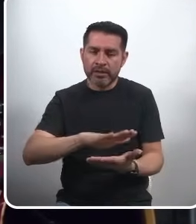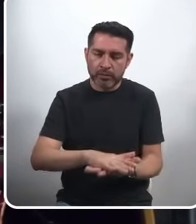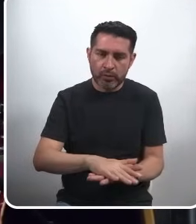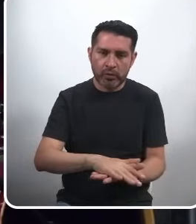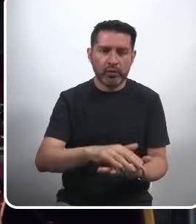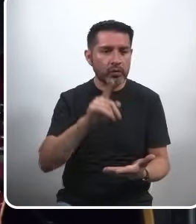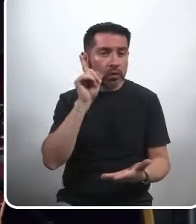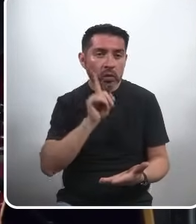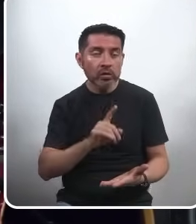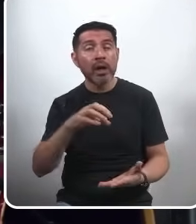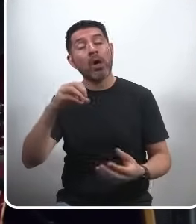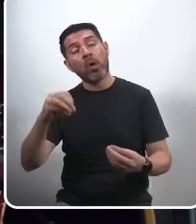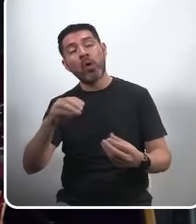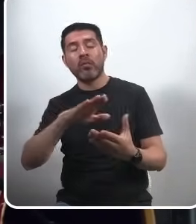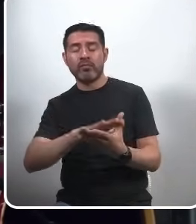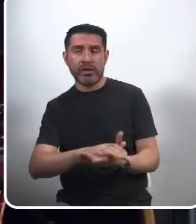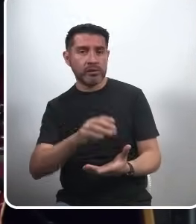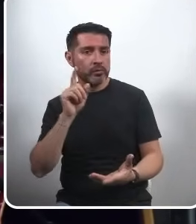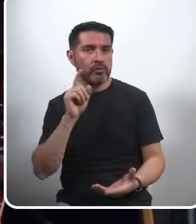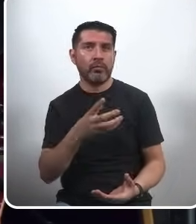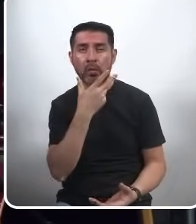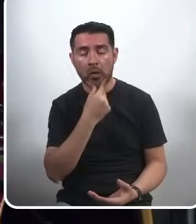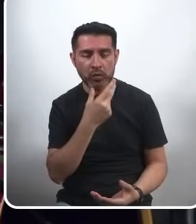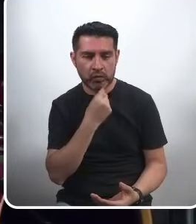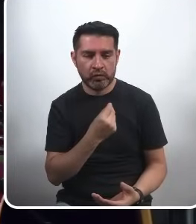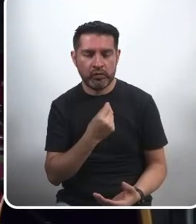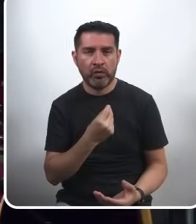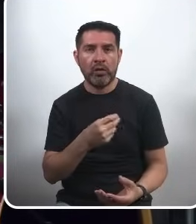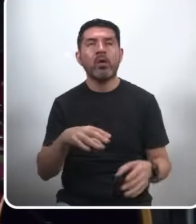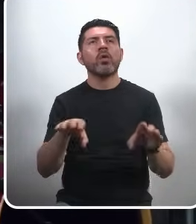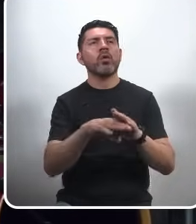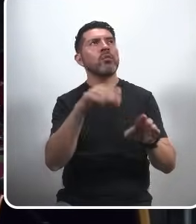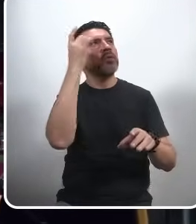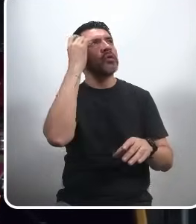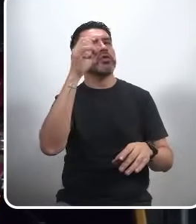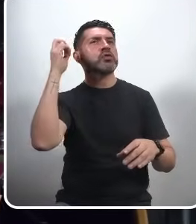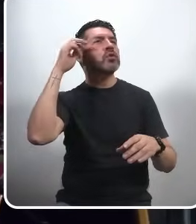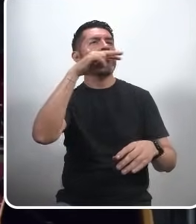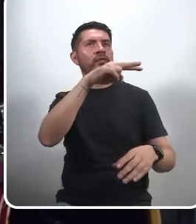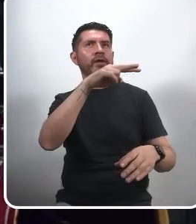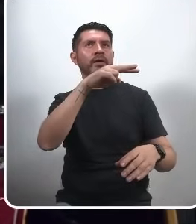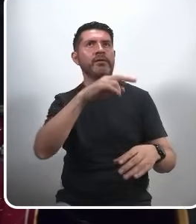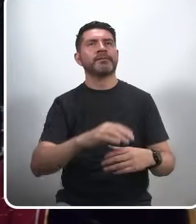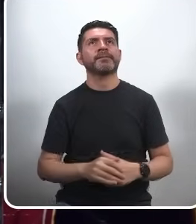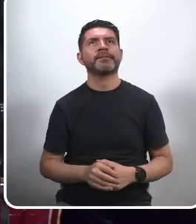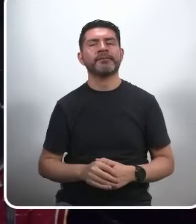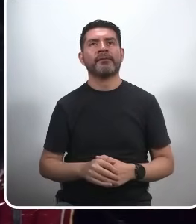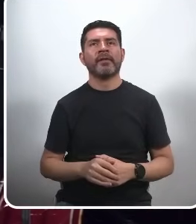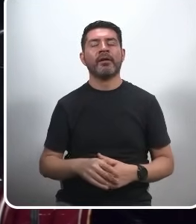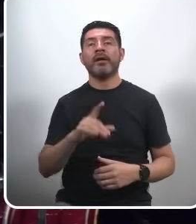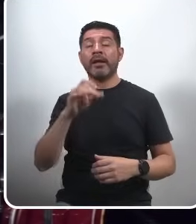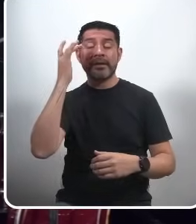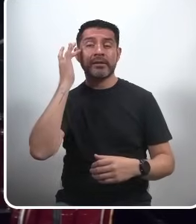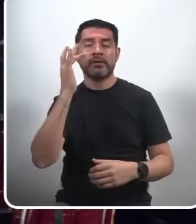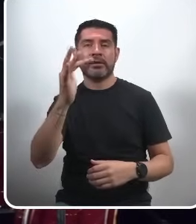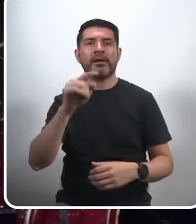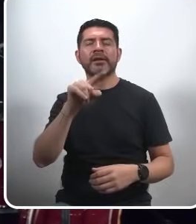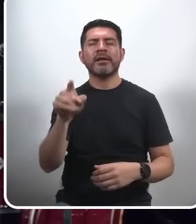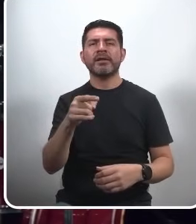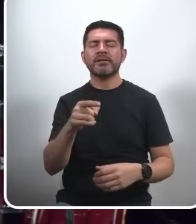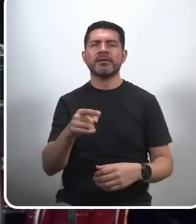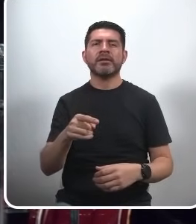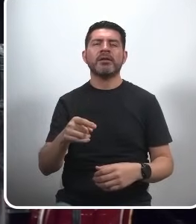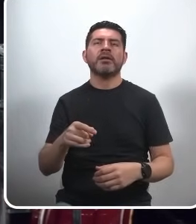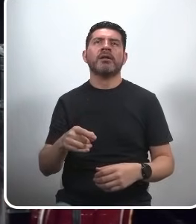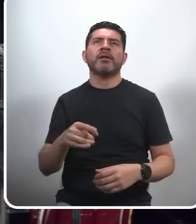de ella. Quiero amarla como Dios la ama. ¿Me estás siguiendo acá, iglesia, o no? Entonces, la santidad, ¿okay?, es algo de